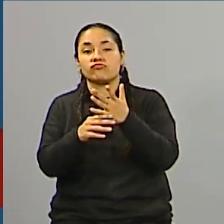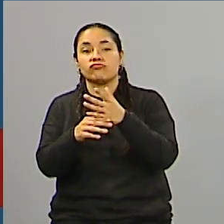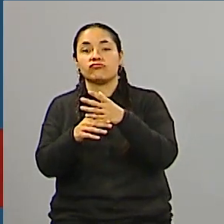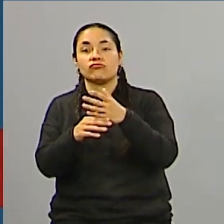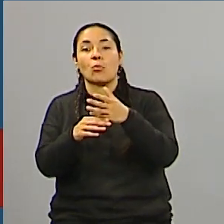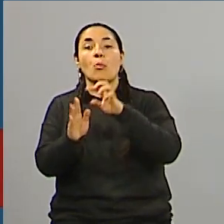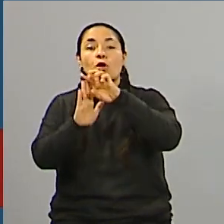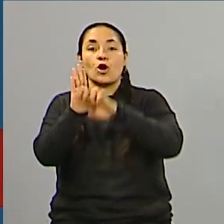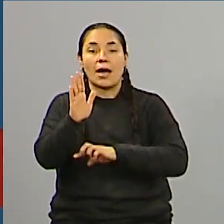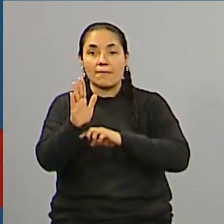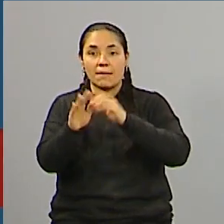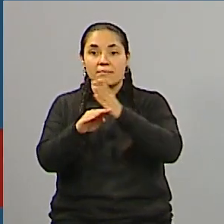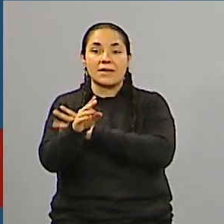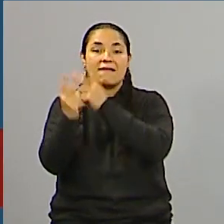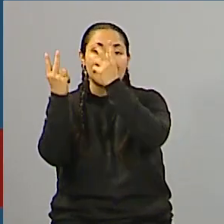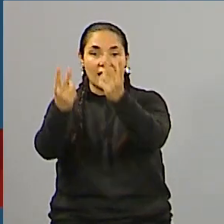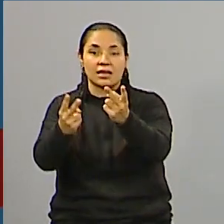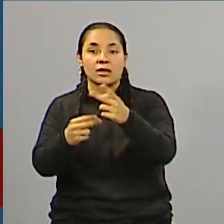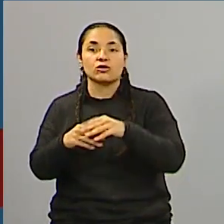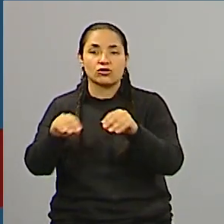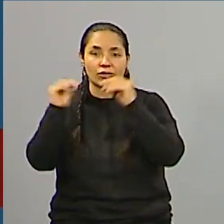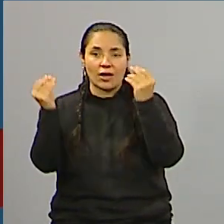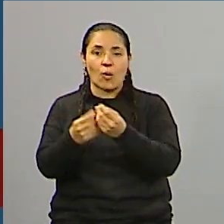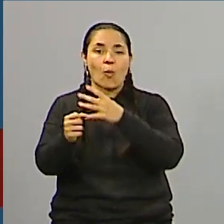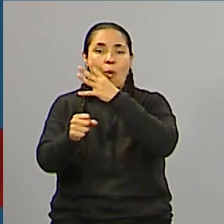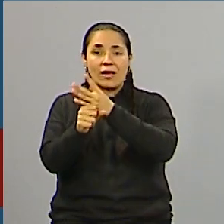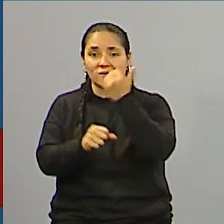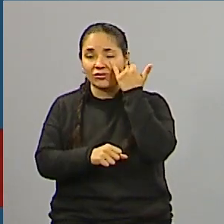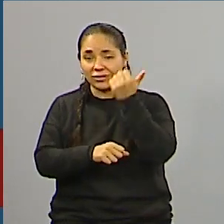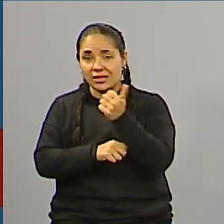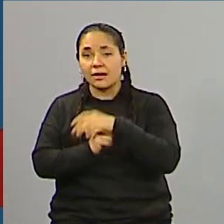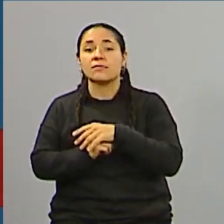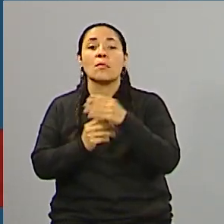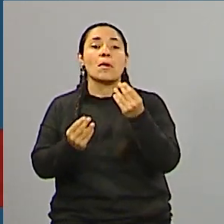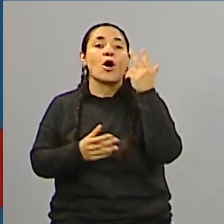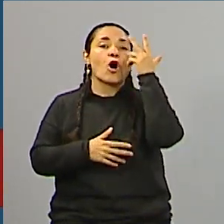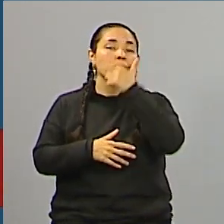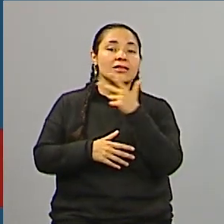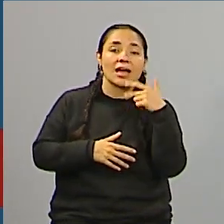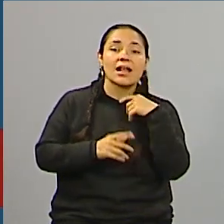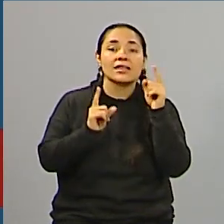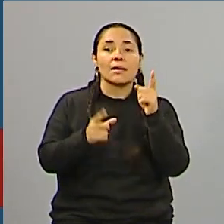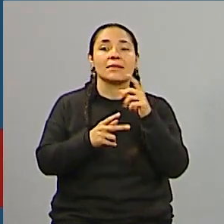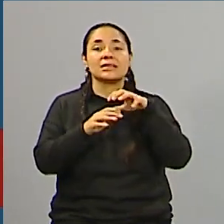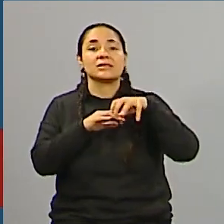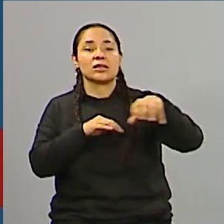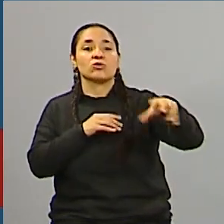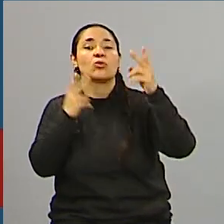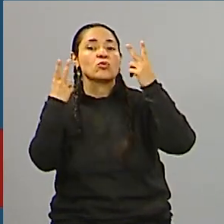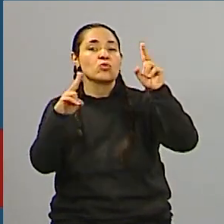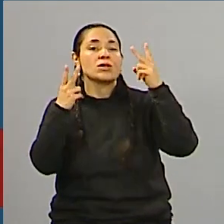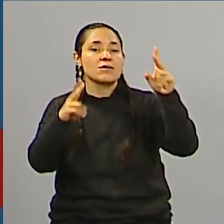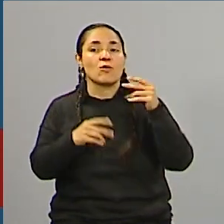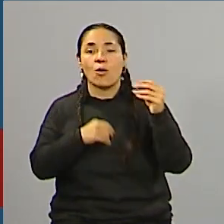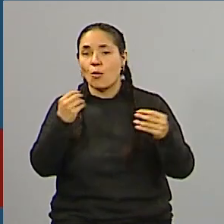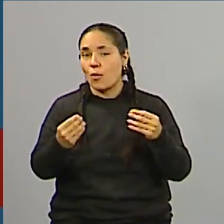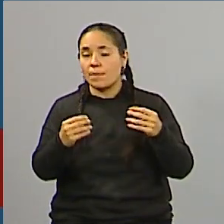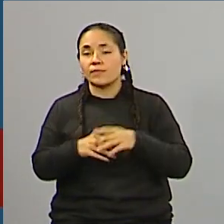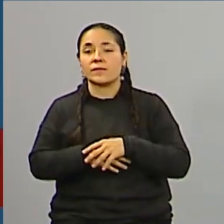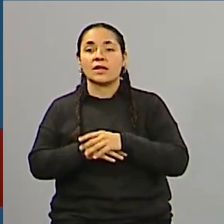veremos qué sucede en la próxima elección paso aquí en la provincia de Mendoza y específicamente con la ciudad de Mendoza. Porque hay que hacer un caminito, ¿no? Estamos